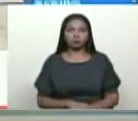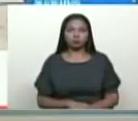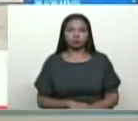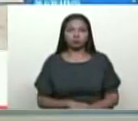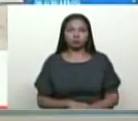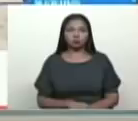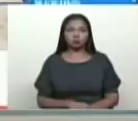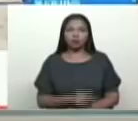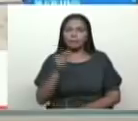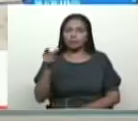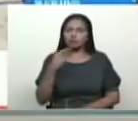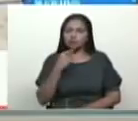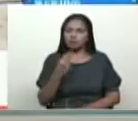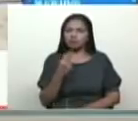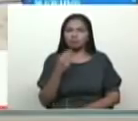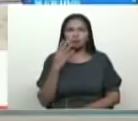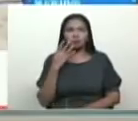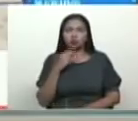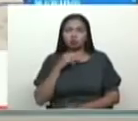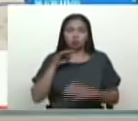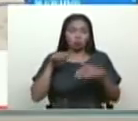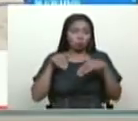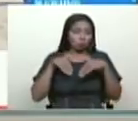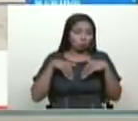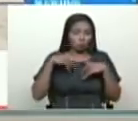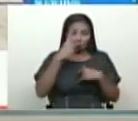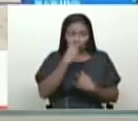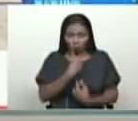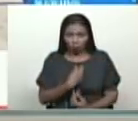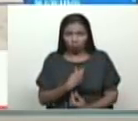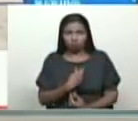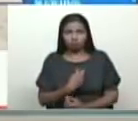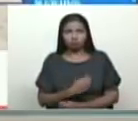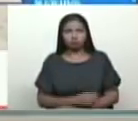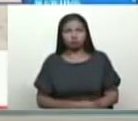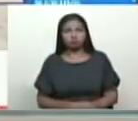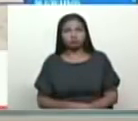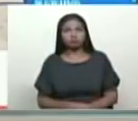Alguna gente dice que nosotros nos victimizamos.